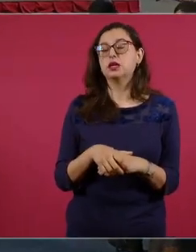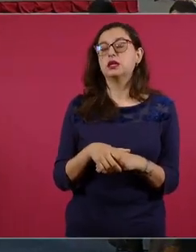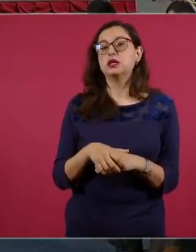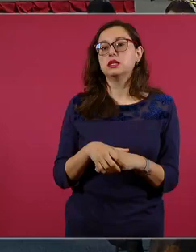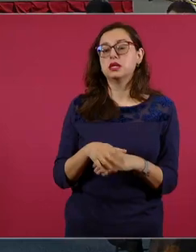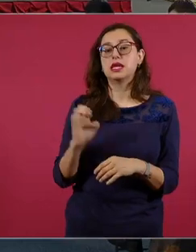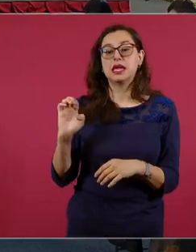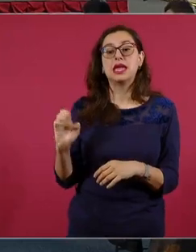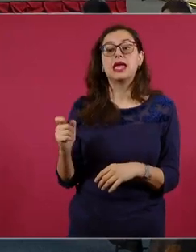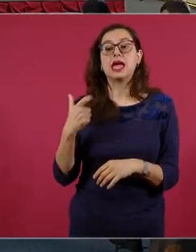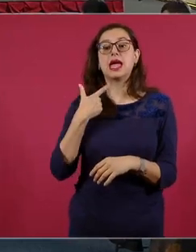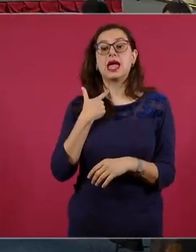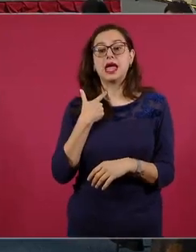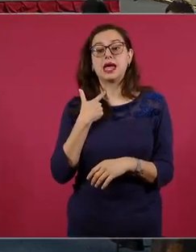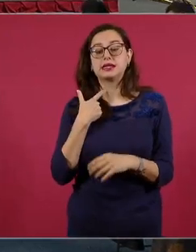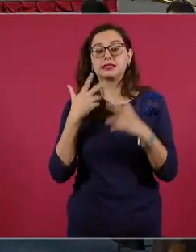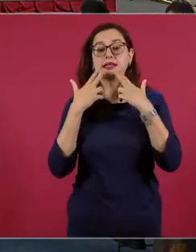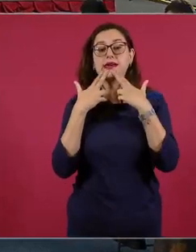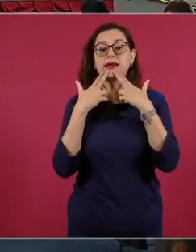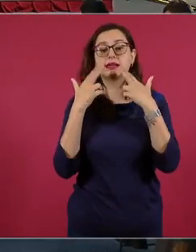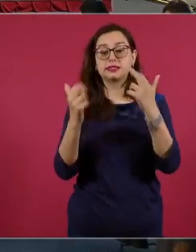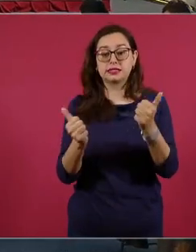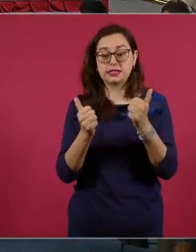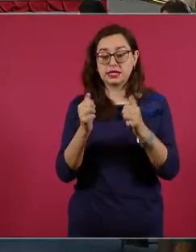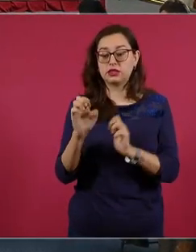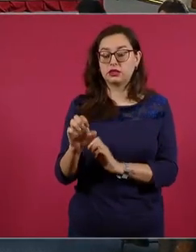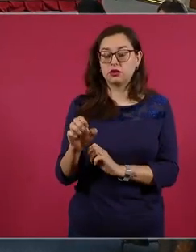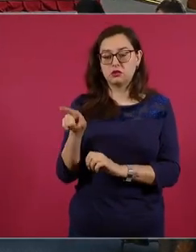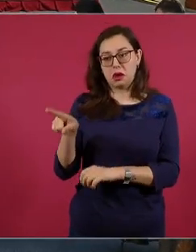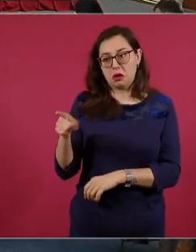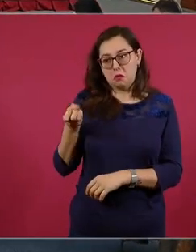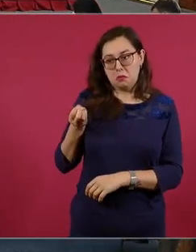de una ex hacienda, que se dice el gringo,